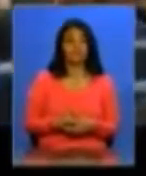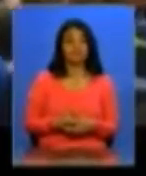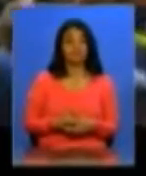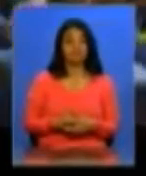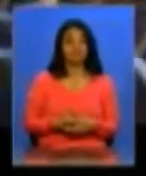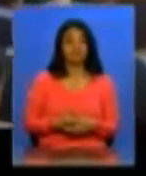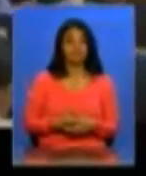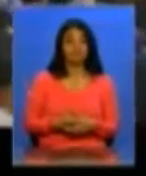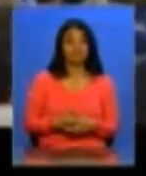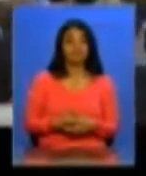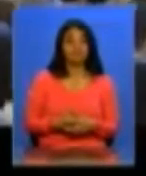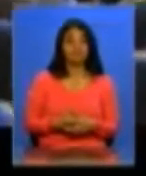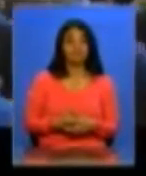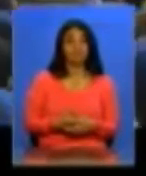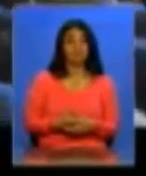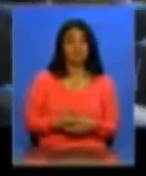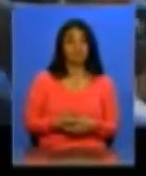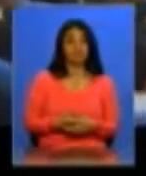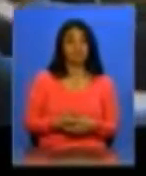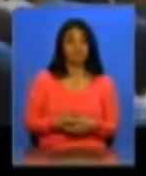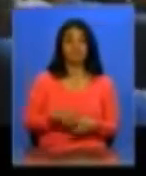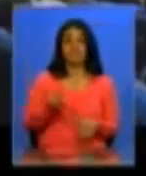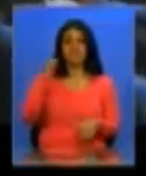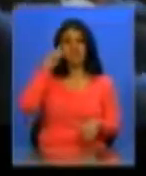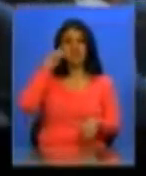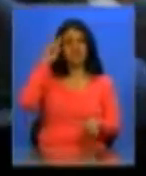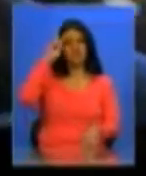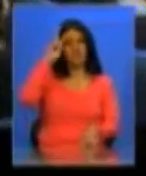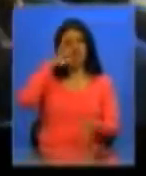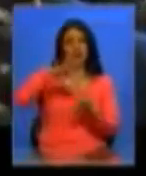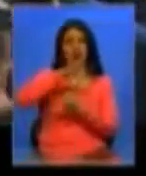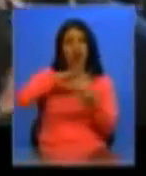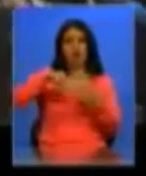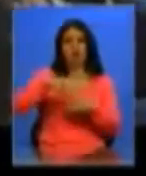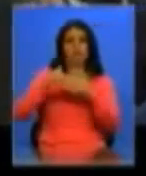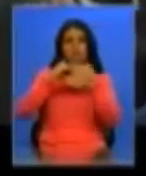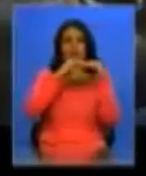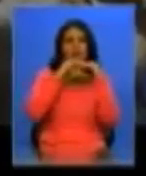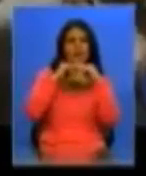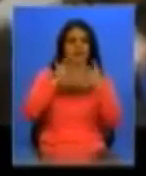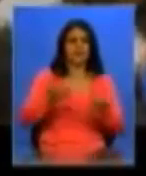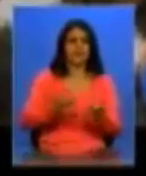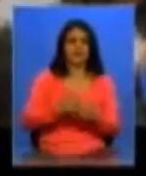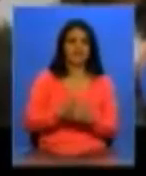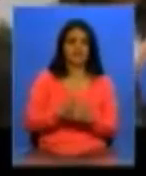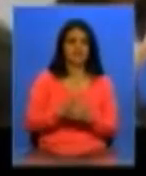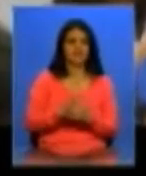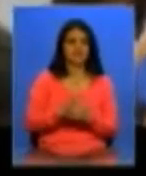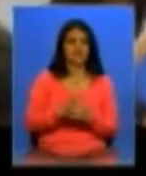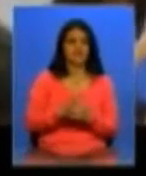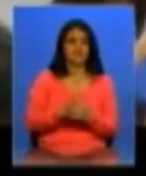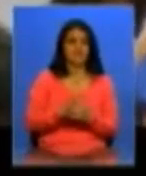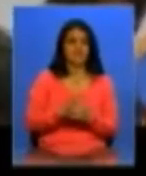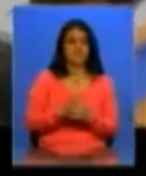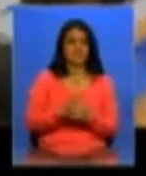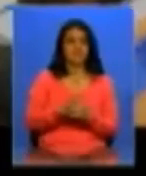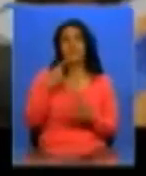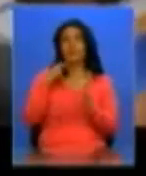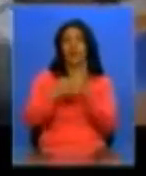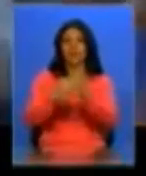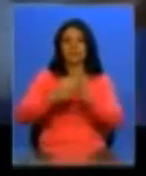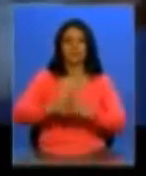¿no? Ellos creen que son astutos así. Y qué daño que hacen a la democracia, a las instituciones, a la gente. Imagínense